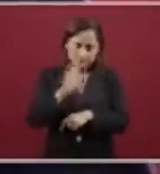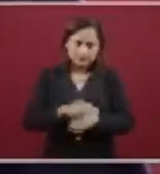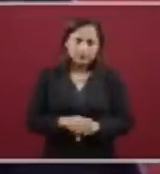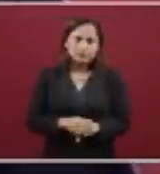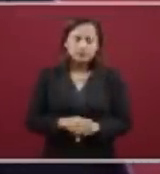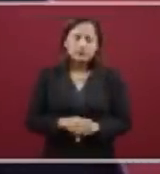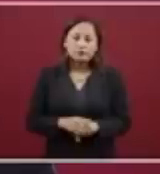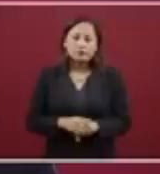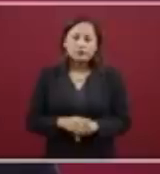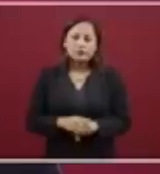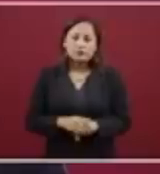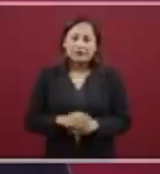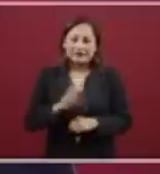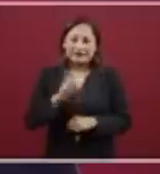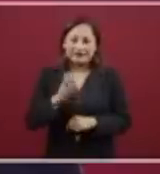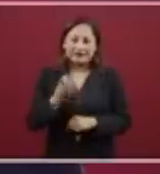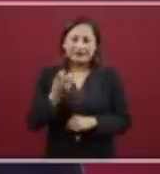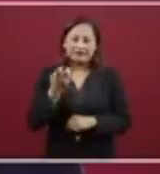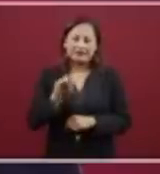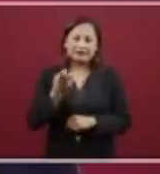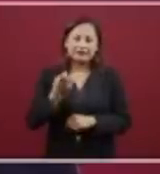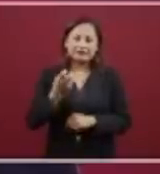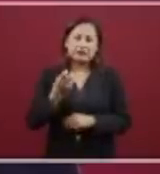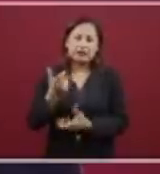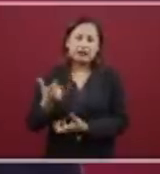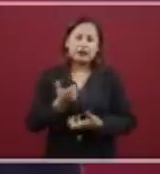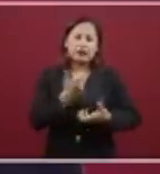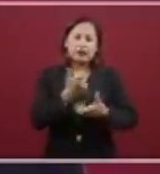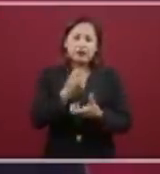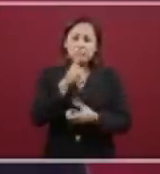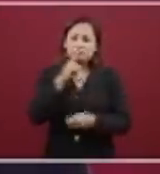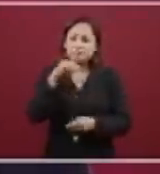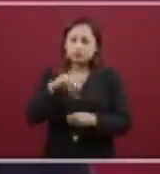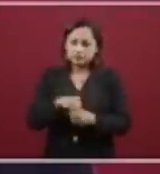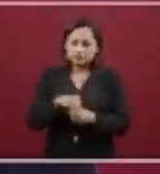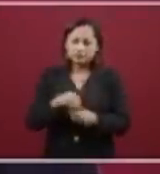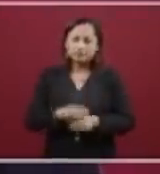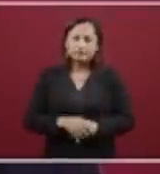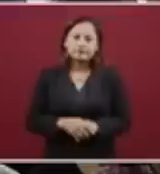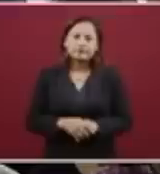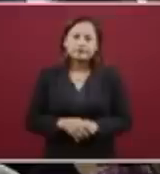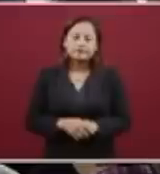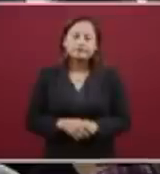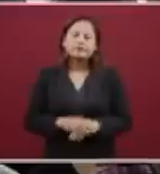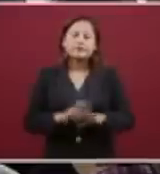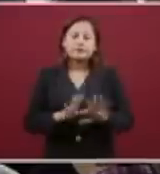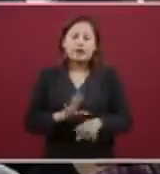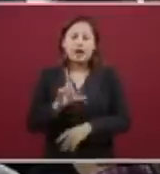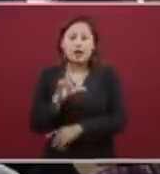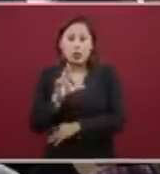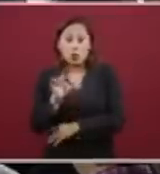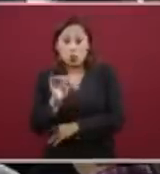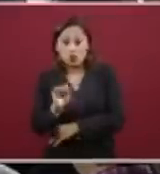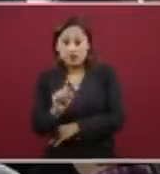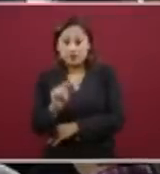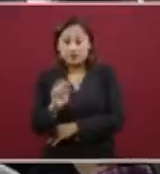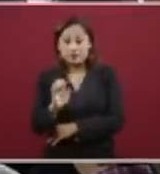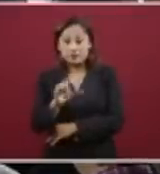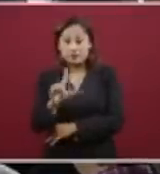partida secreta luis télles el qué